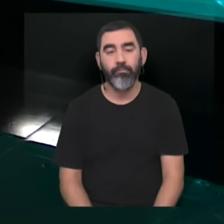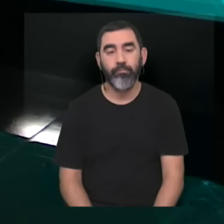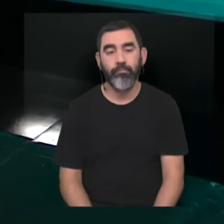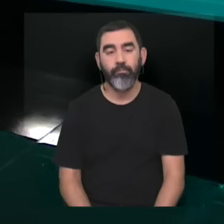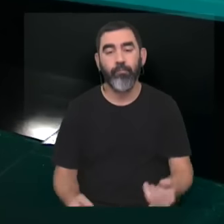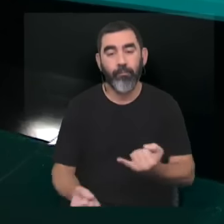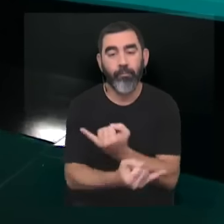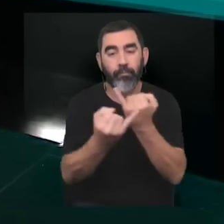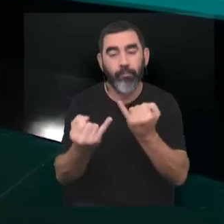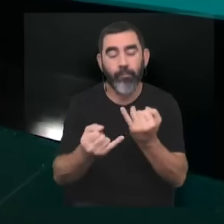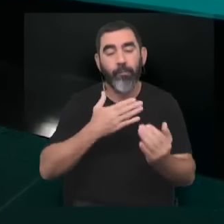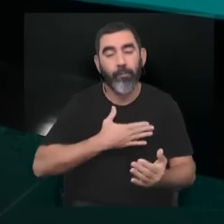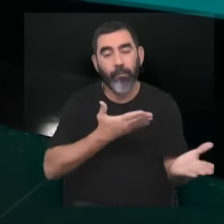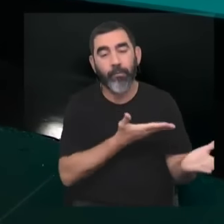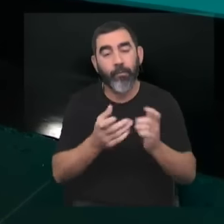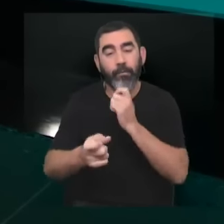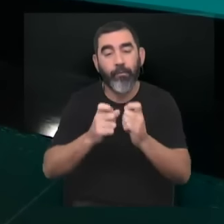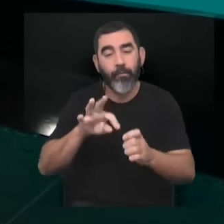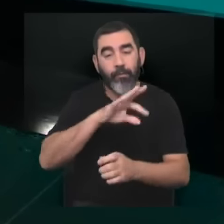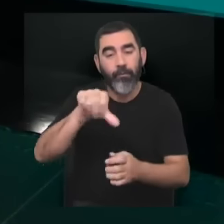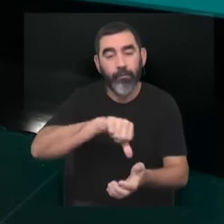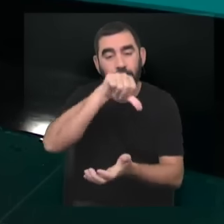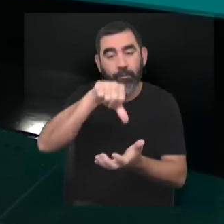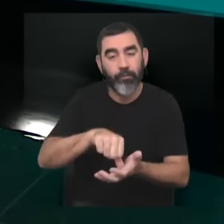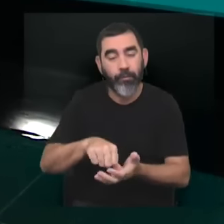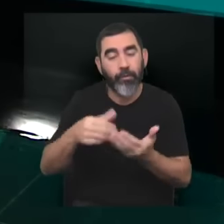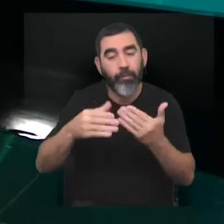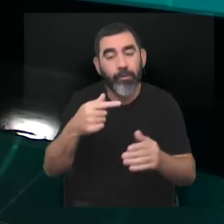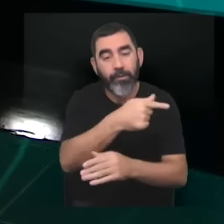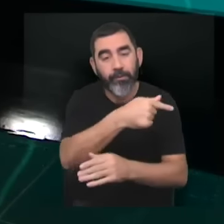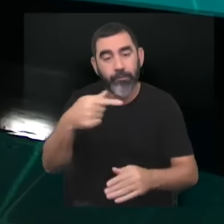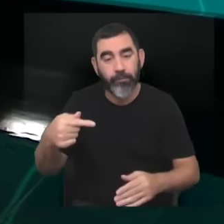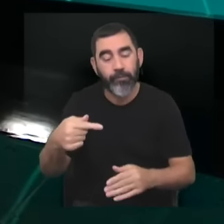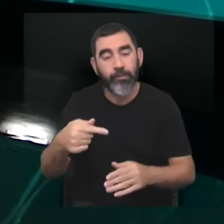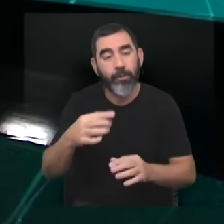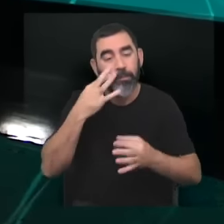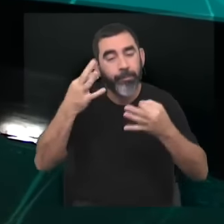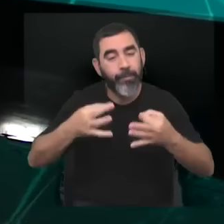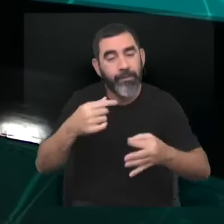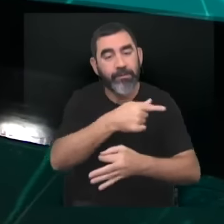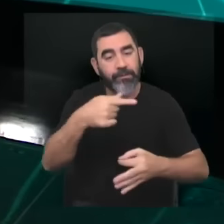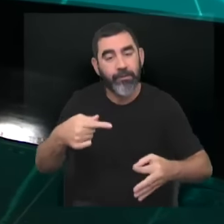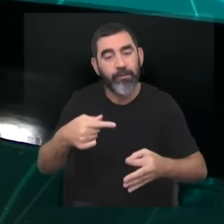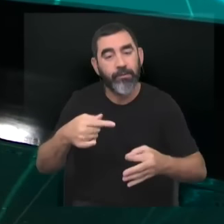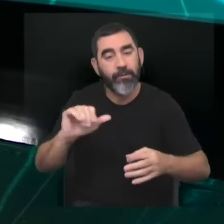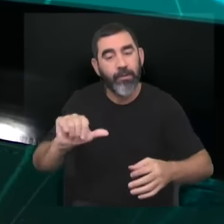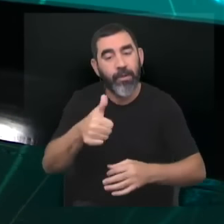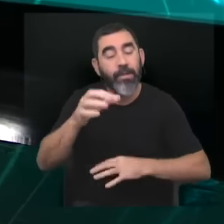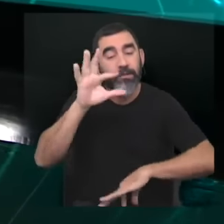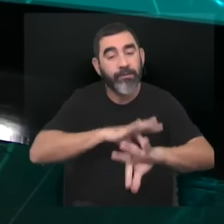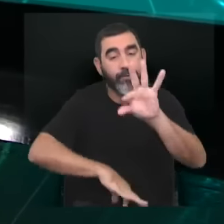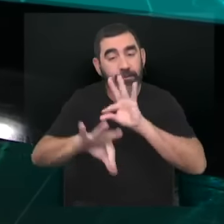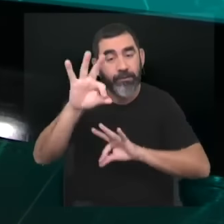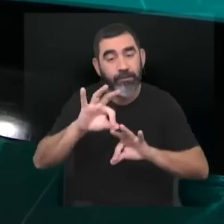muy buenos días un gusto recibirlos con las primeras noticias de tv ciudad abriendo la semana una semana muy especial Porque venimos con un triunfo Celeste